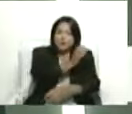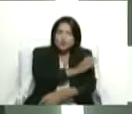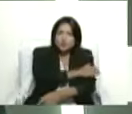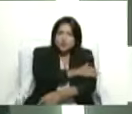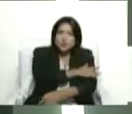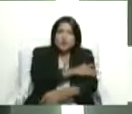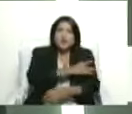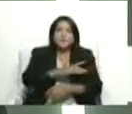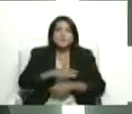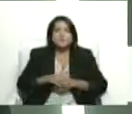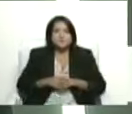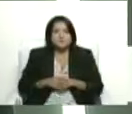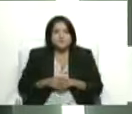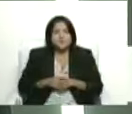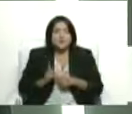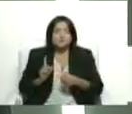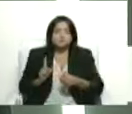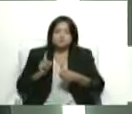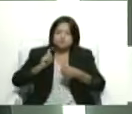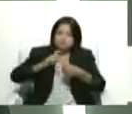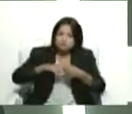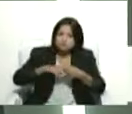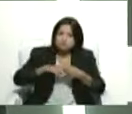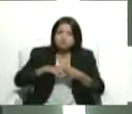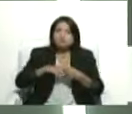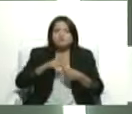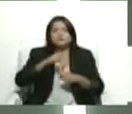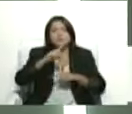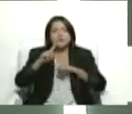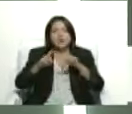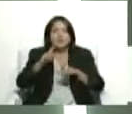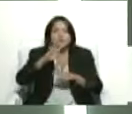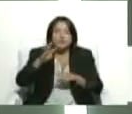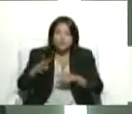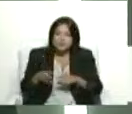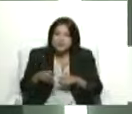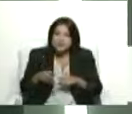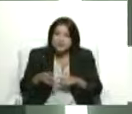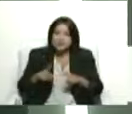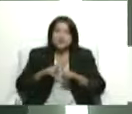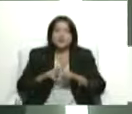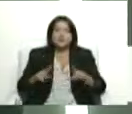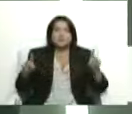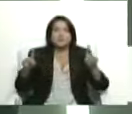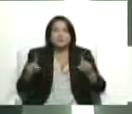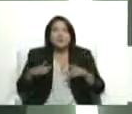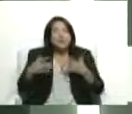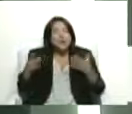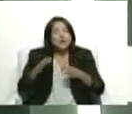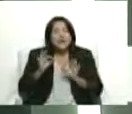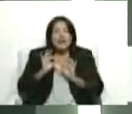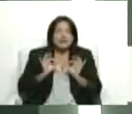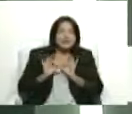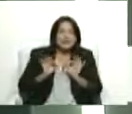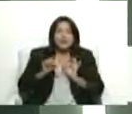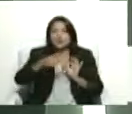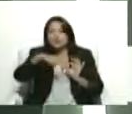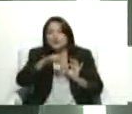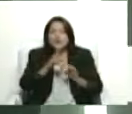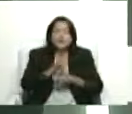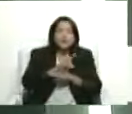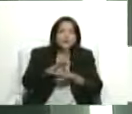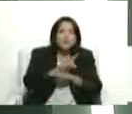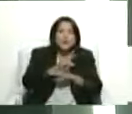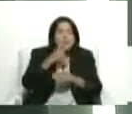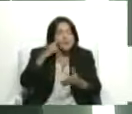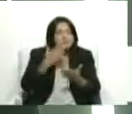también han permanecido o se han adherido a este proceso consultivo. Pero ¿cuál realmente es la estrategia que ustedes están manejando para que se vea la